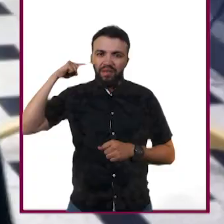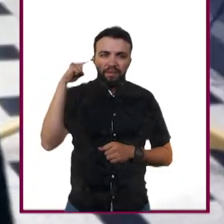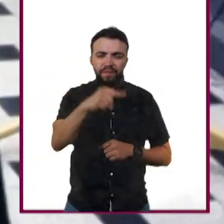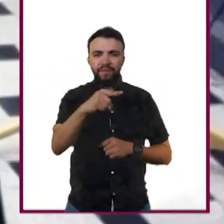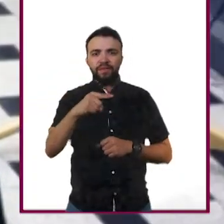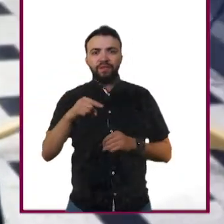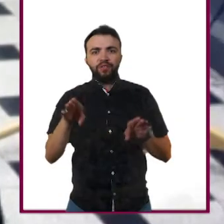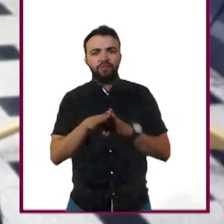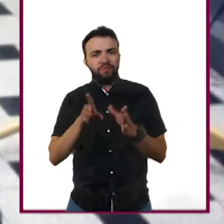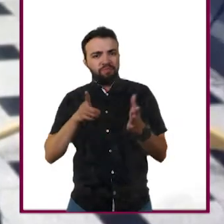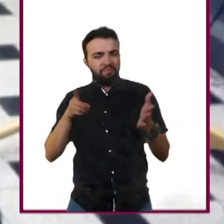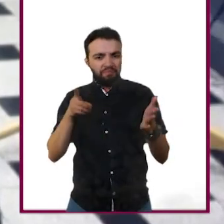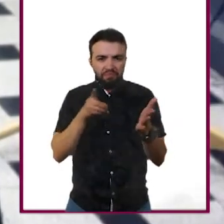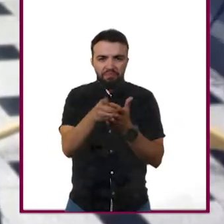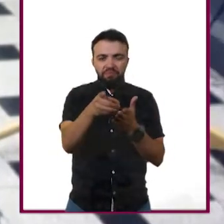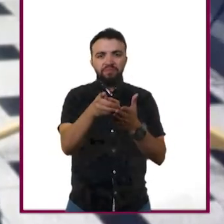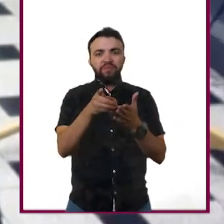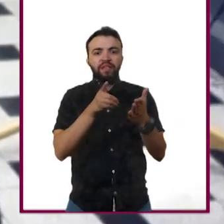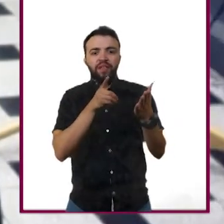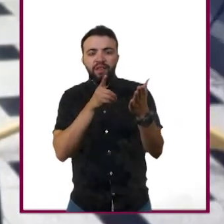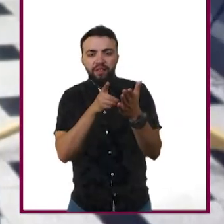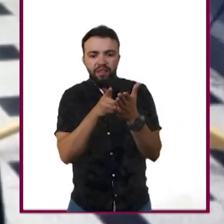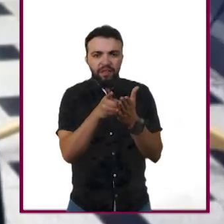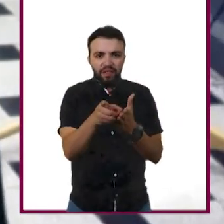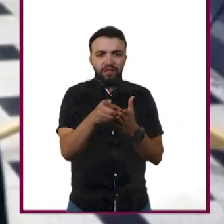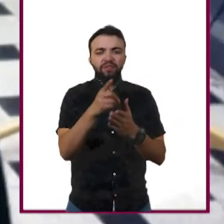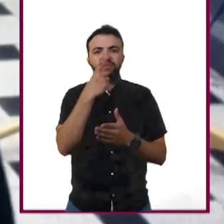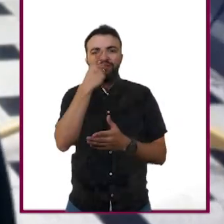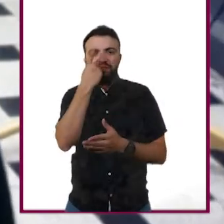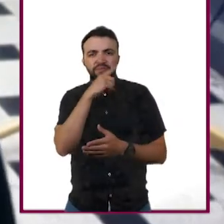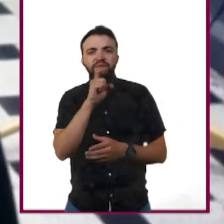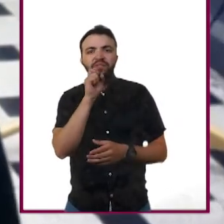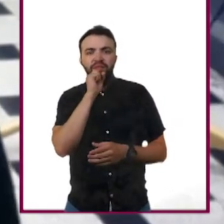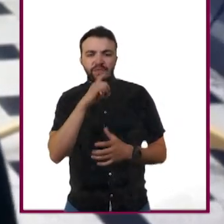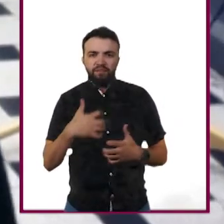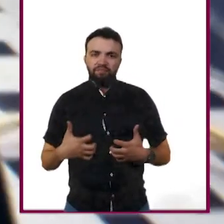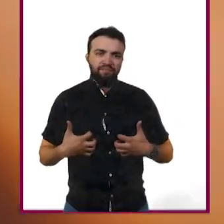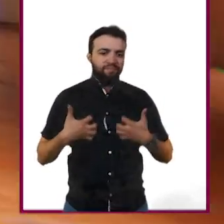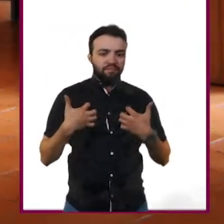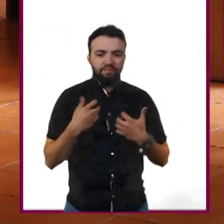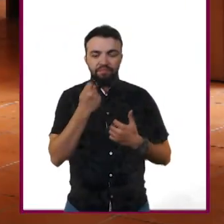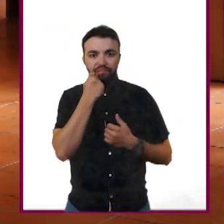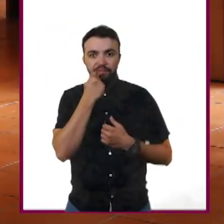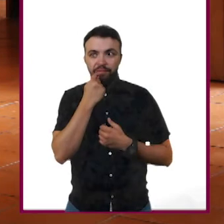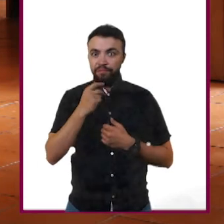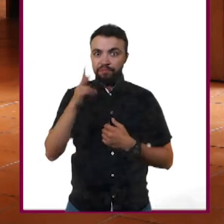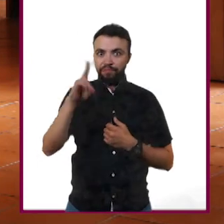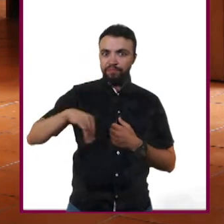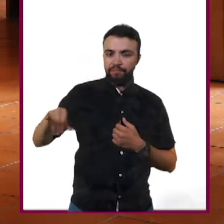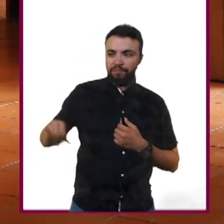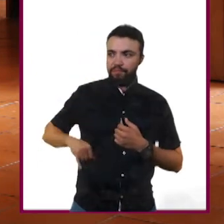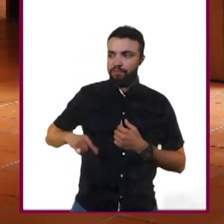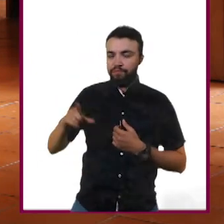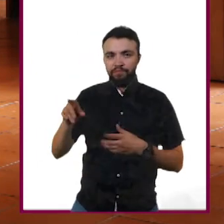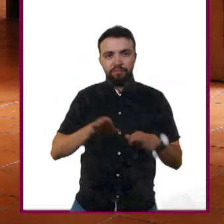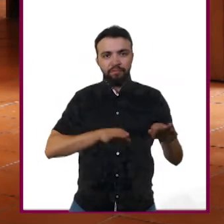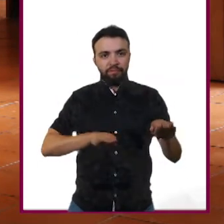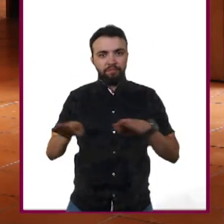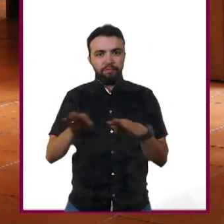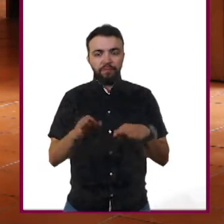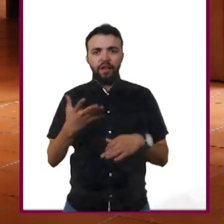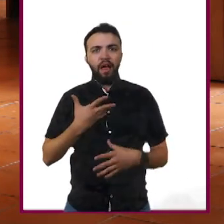con plenos derechos y con derecho a la rabia también, ¿no? Qué interesante el trabajo de Tania